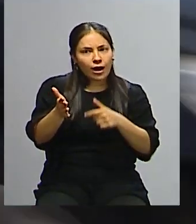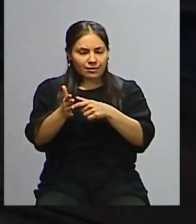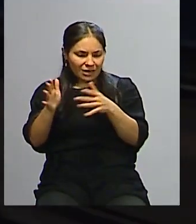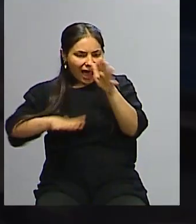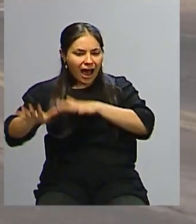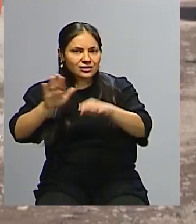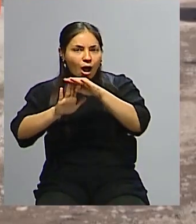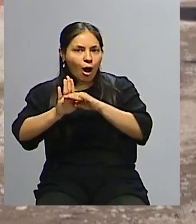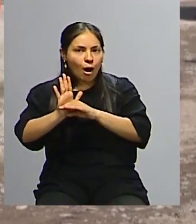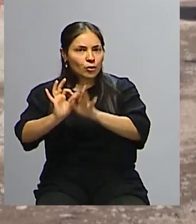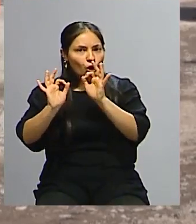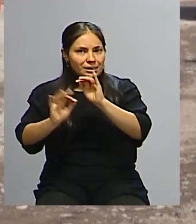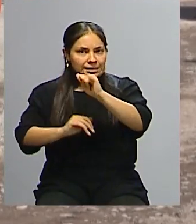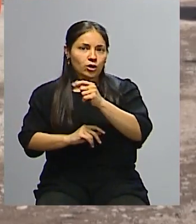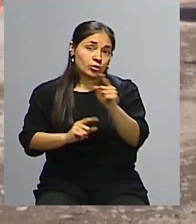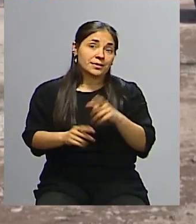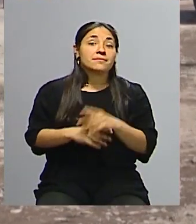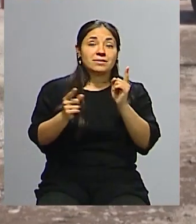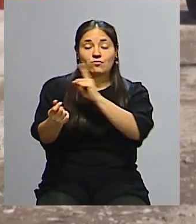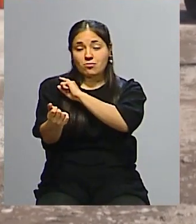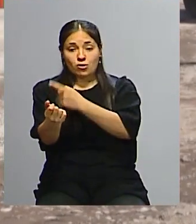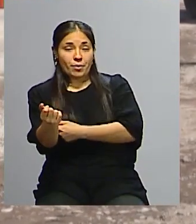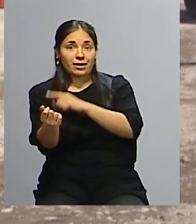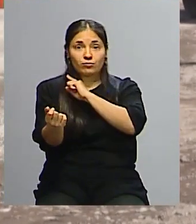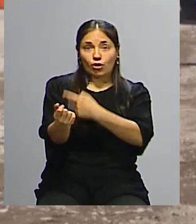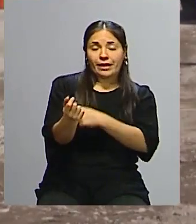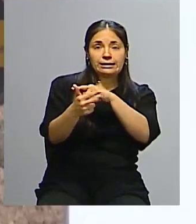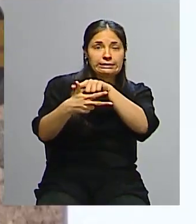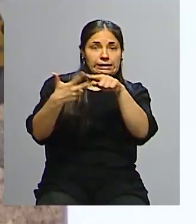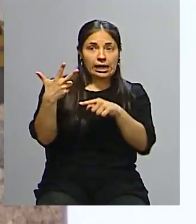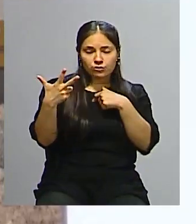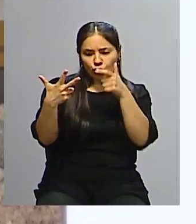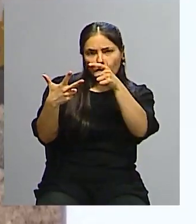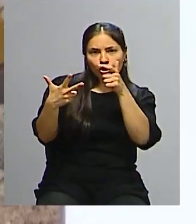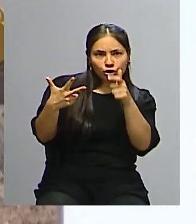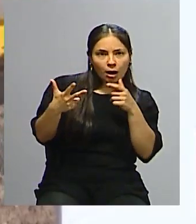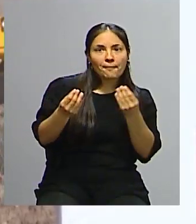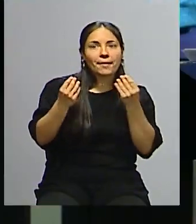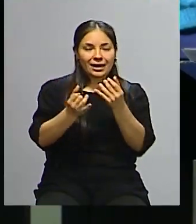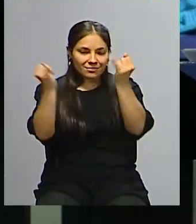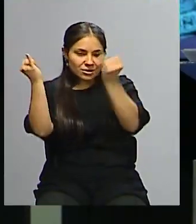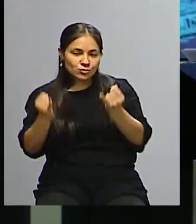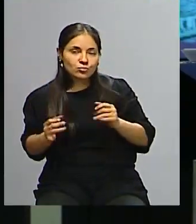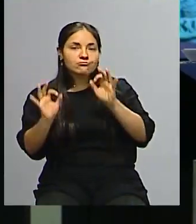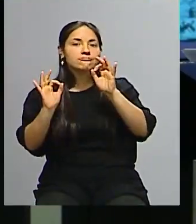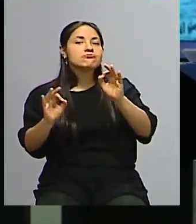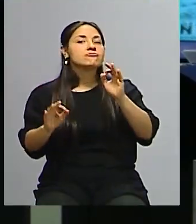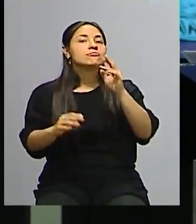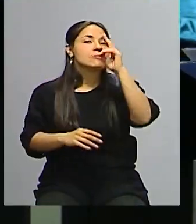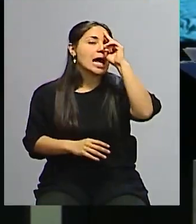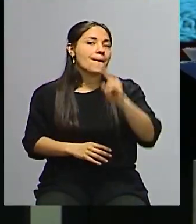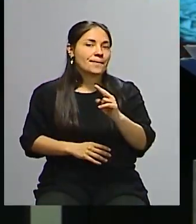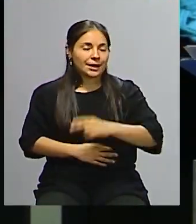justamente este control que hay entre los poderes del Estado para que este mandato se cumpla. Dentro de esta, digamos,